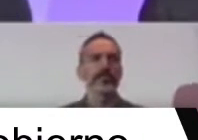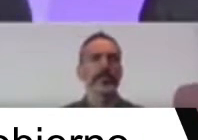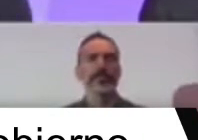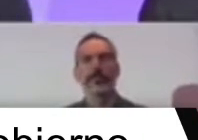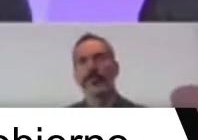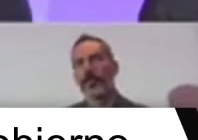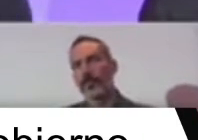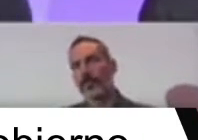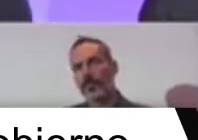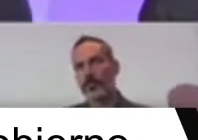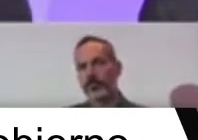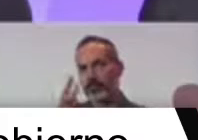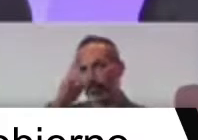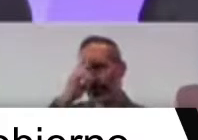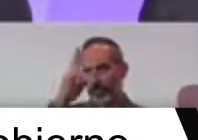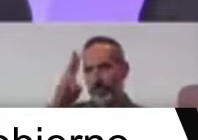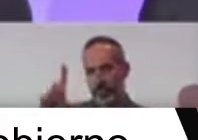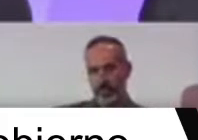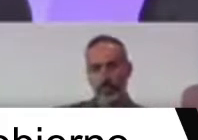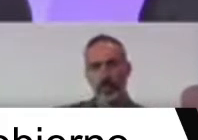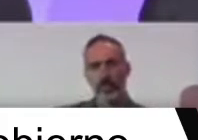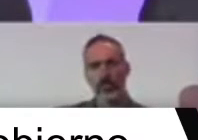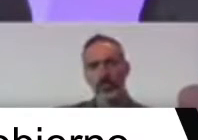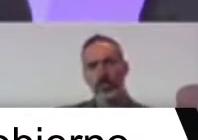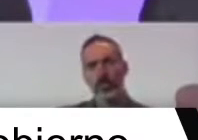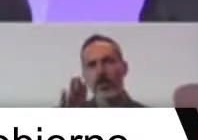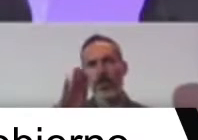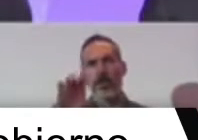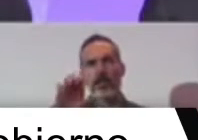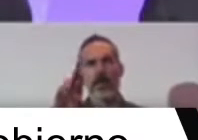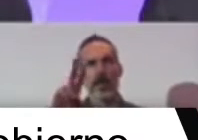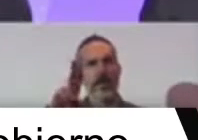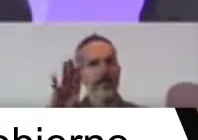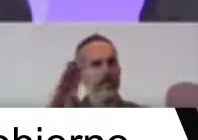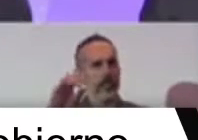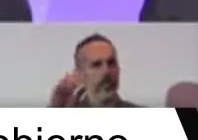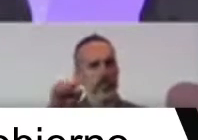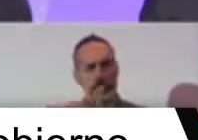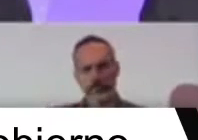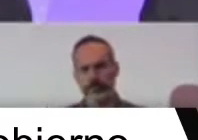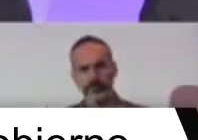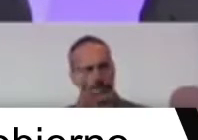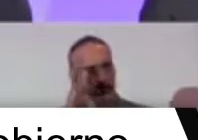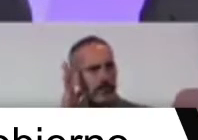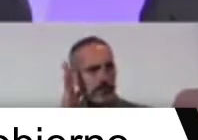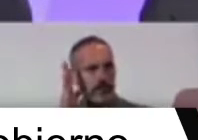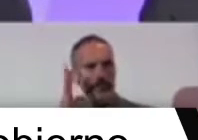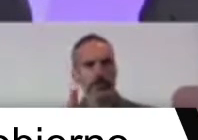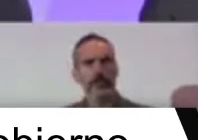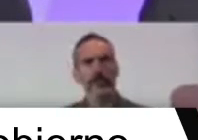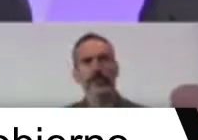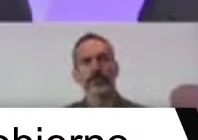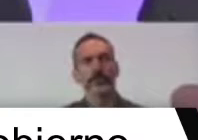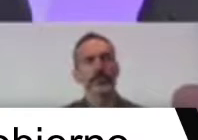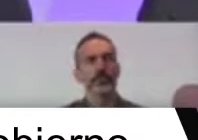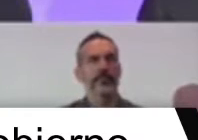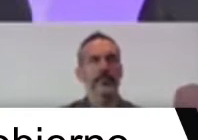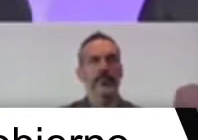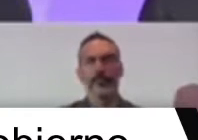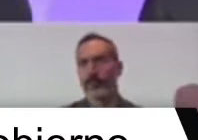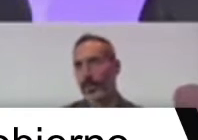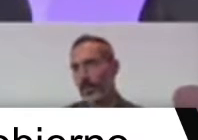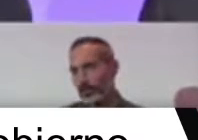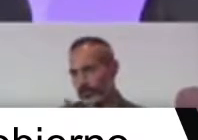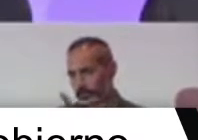Saludo con respeto al gobernador del estado, Miguel Barbosa Huerta, al magistrado Héctor Sánchez